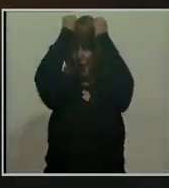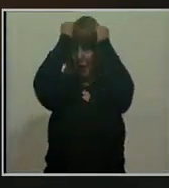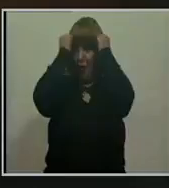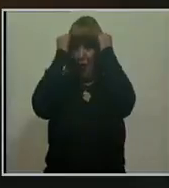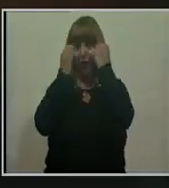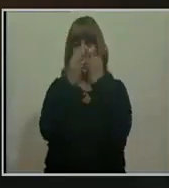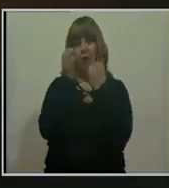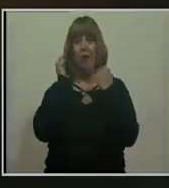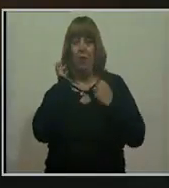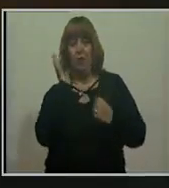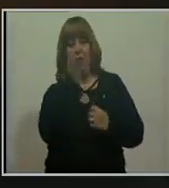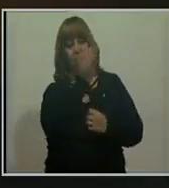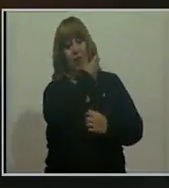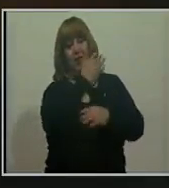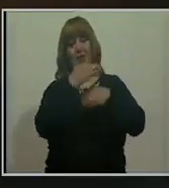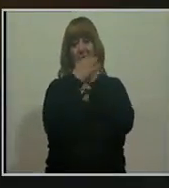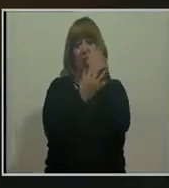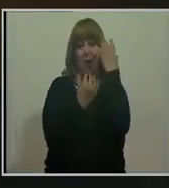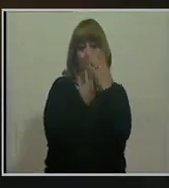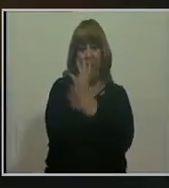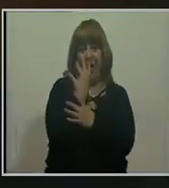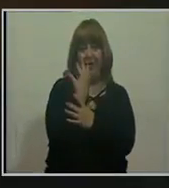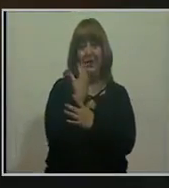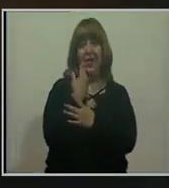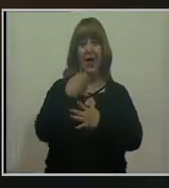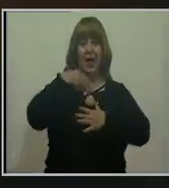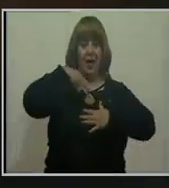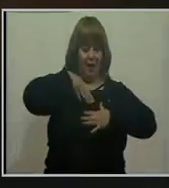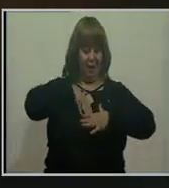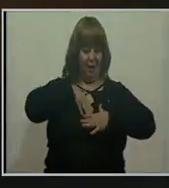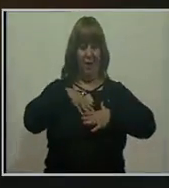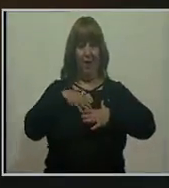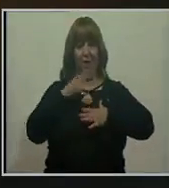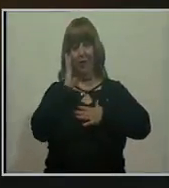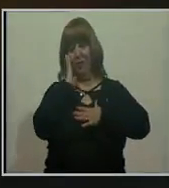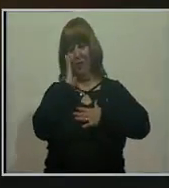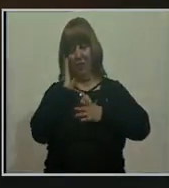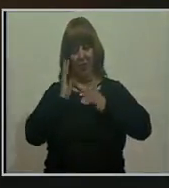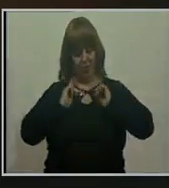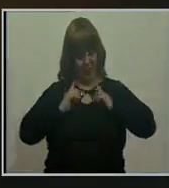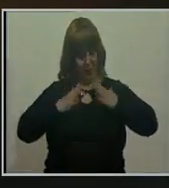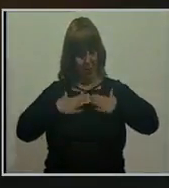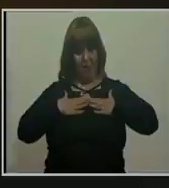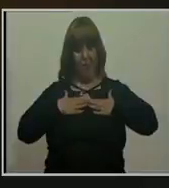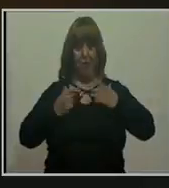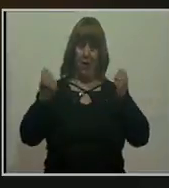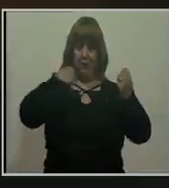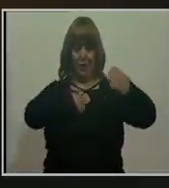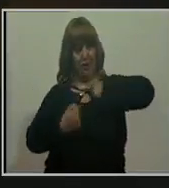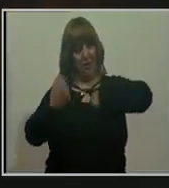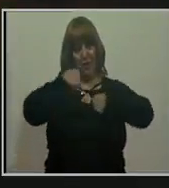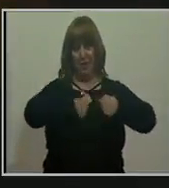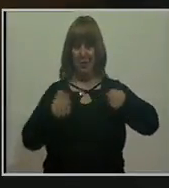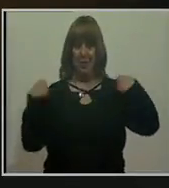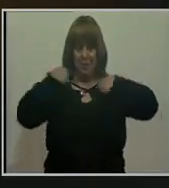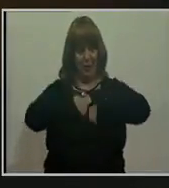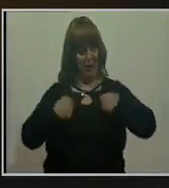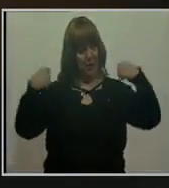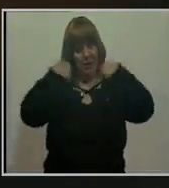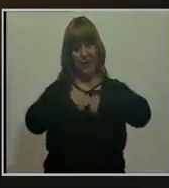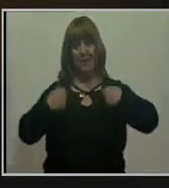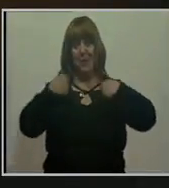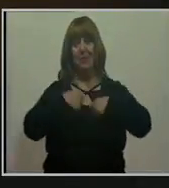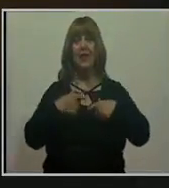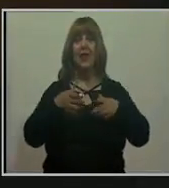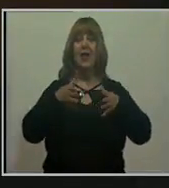bufanda, hágalo. Déjese el pijama todo puesto. Arriba sí. Póngase el vestido para salir. El resto. Claro. Hoy por ahí un pantaloncito más